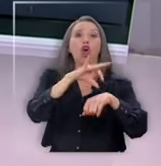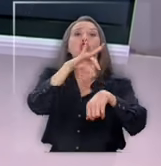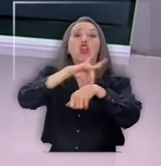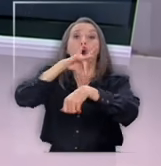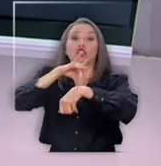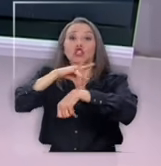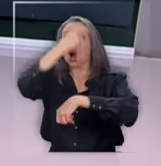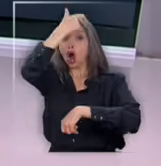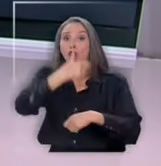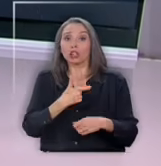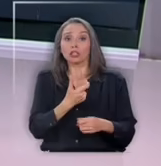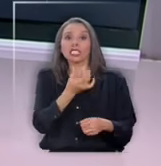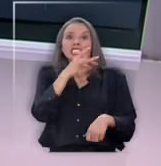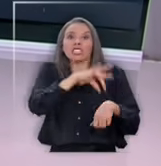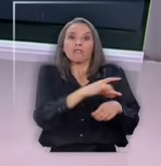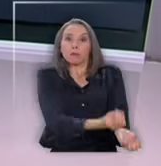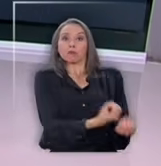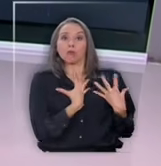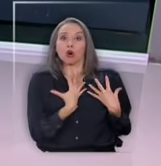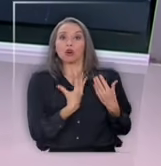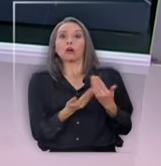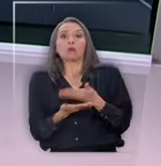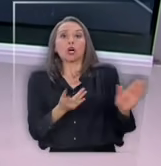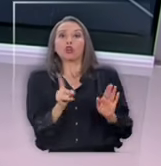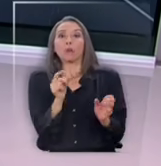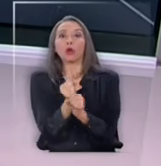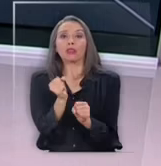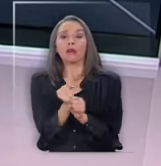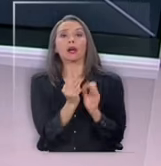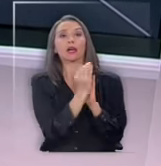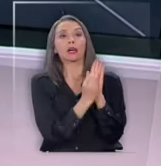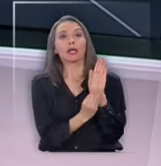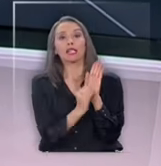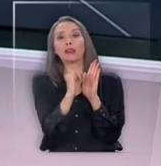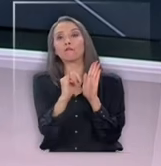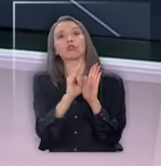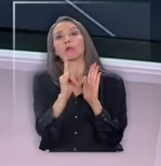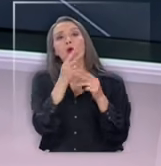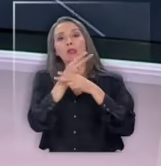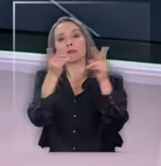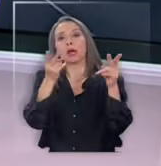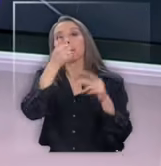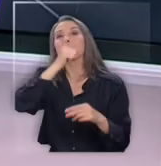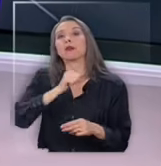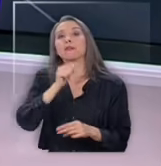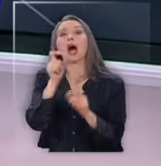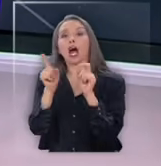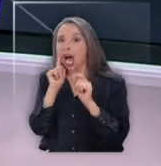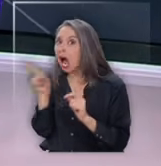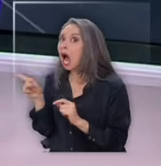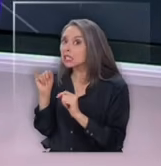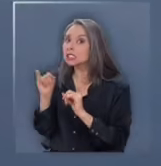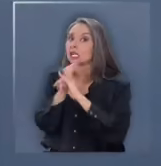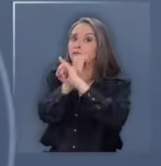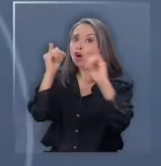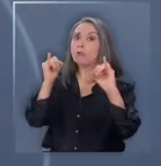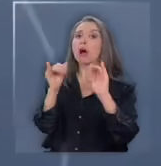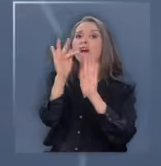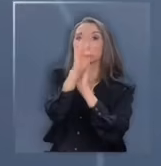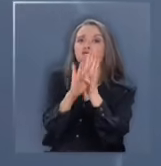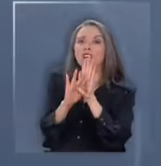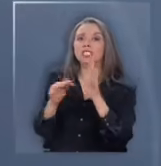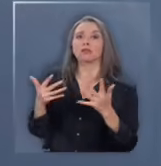coronavirus no nomás aproximadamente es evidentemente esos son datos privados hay datos que han circulado en las redes